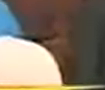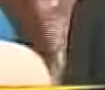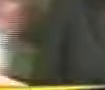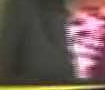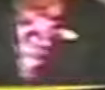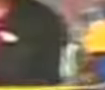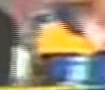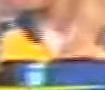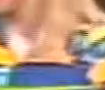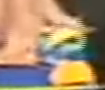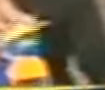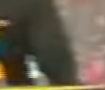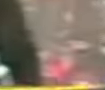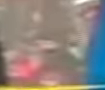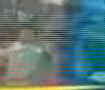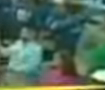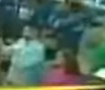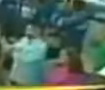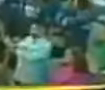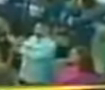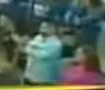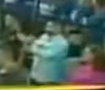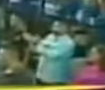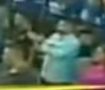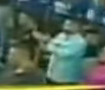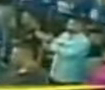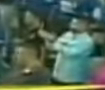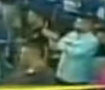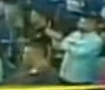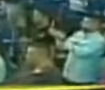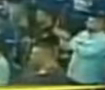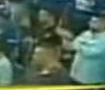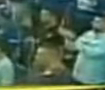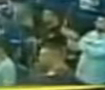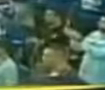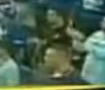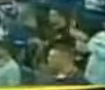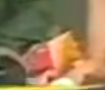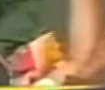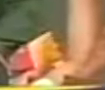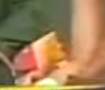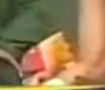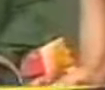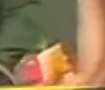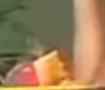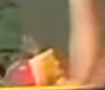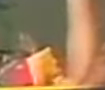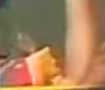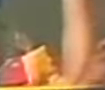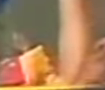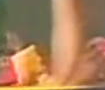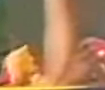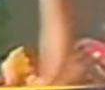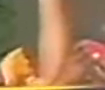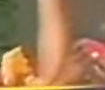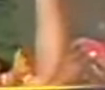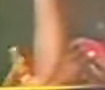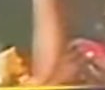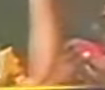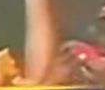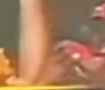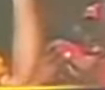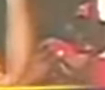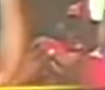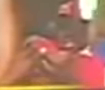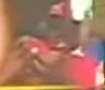ha debatido para accionar de la mano del presidente humanista Nicolás Maduro. En este momento también, en esta